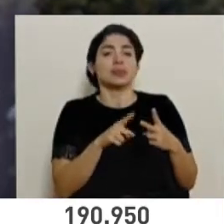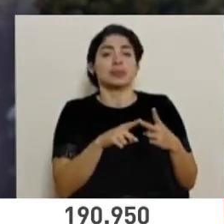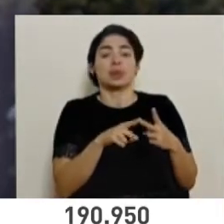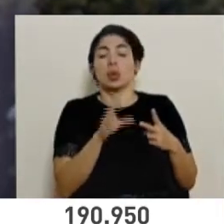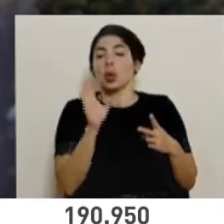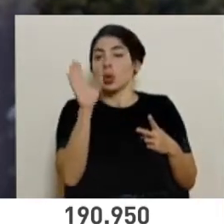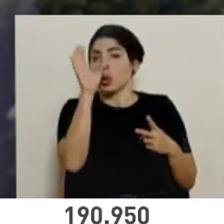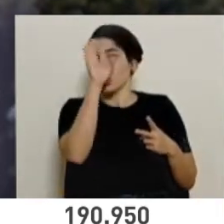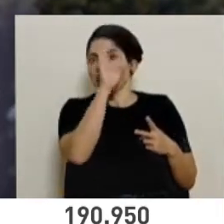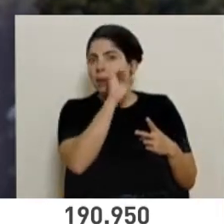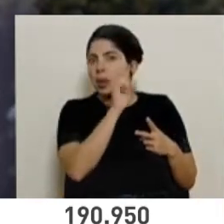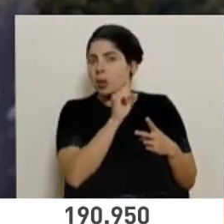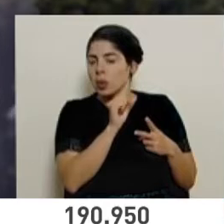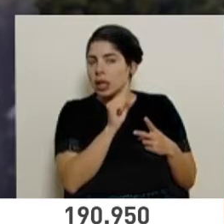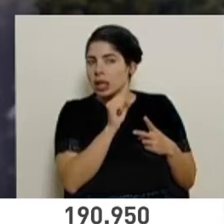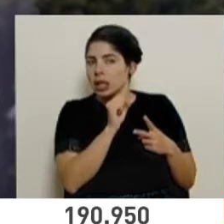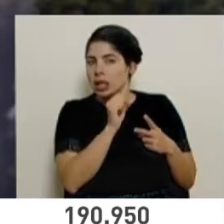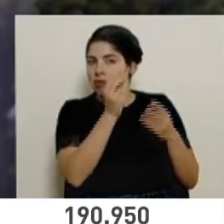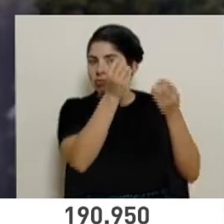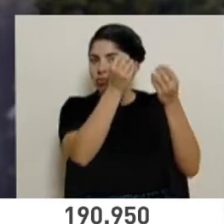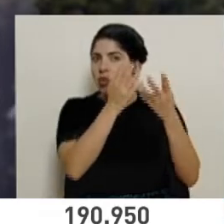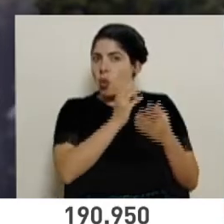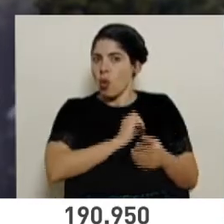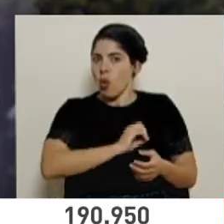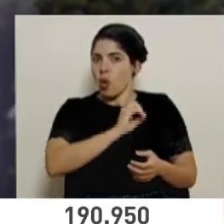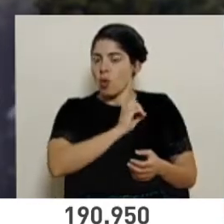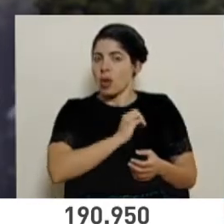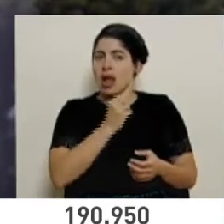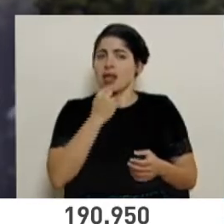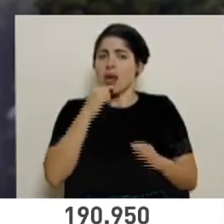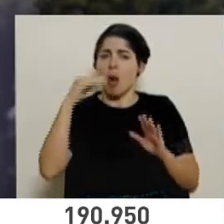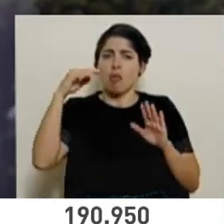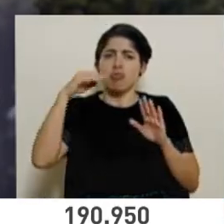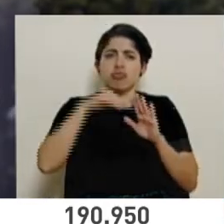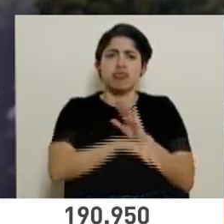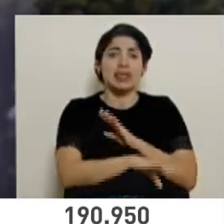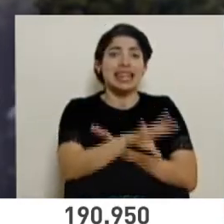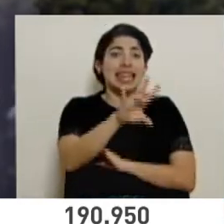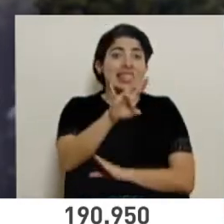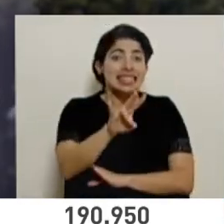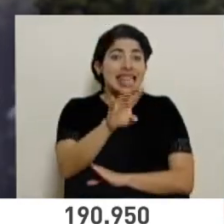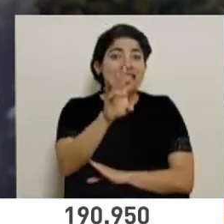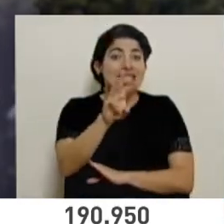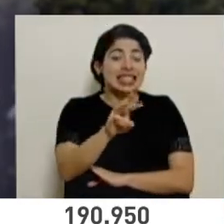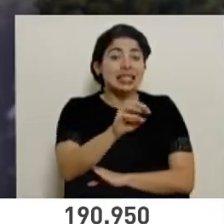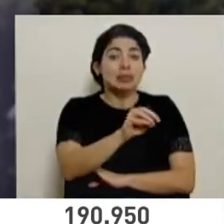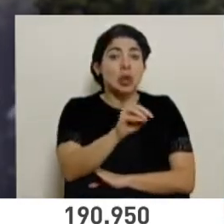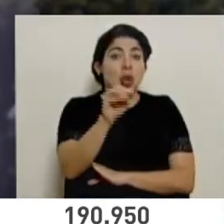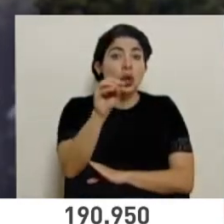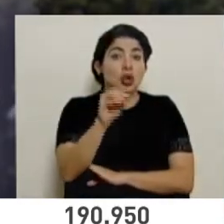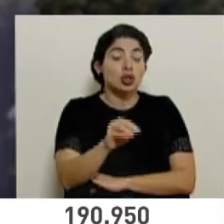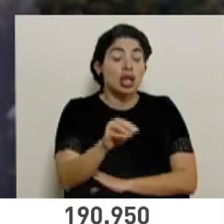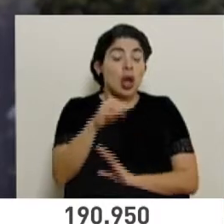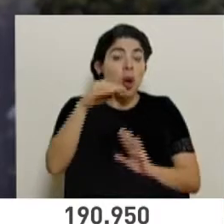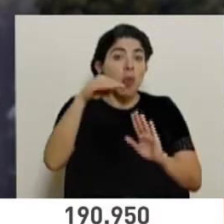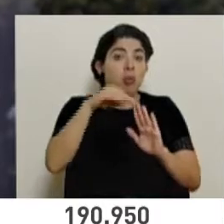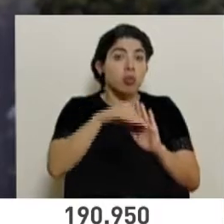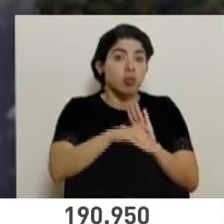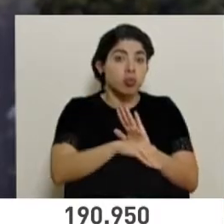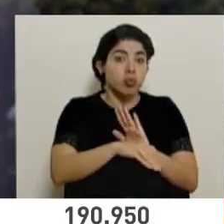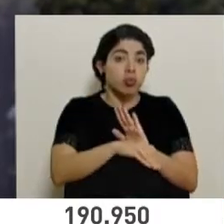cuenta datos oficiales que reflejan una caída de hasta 76%, de menos 76% en